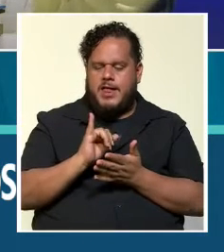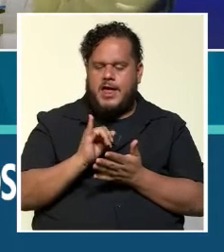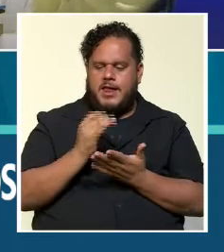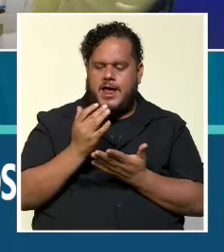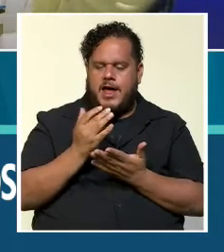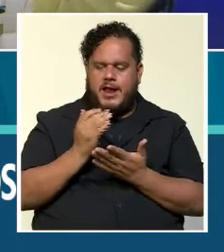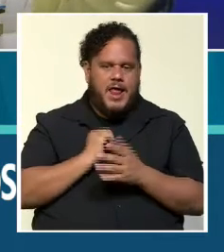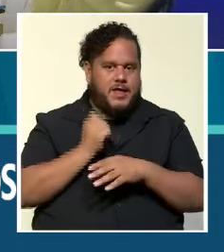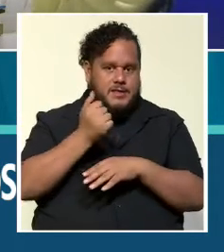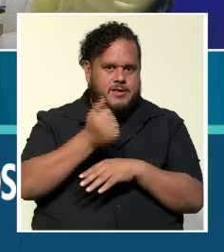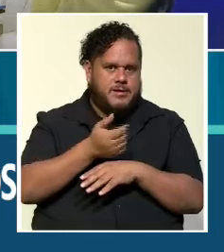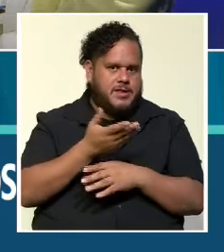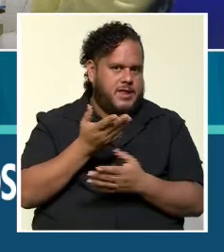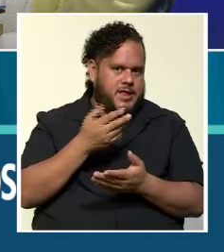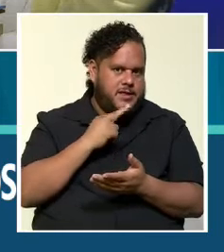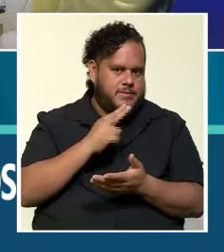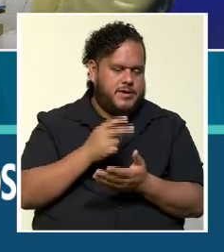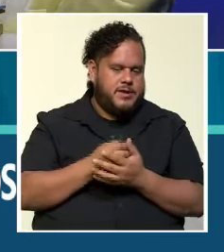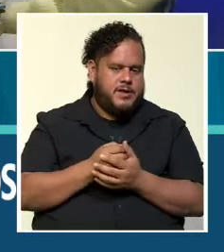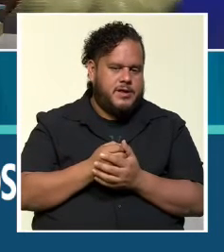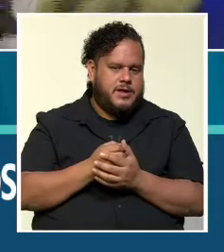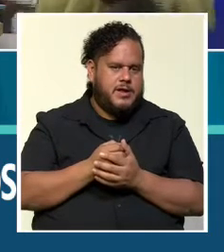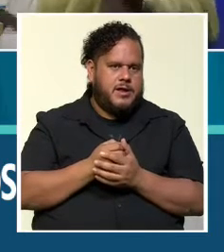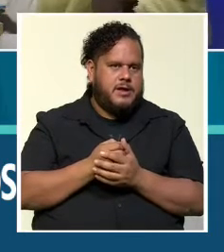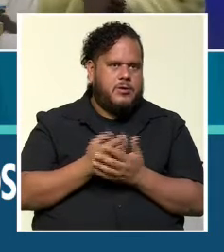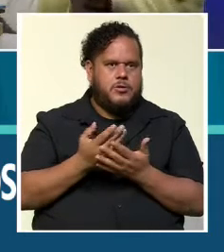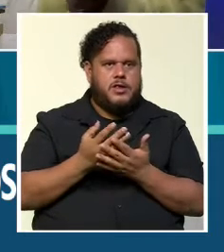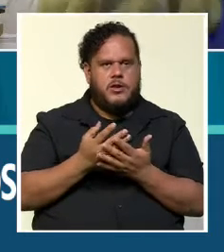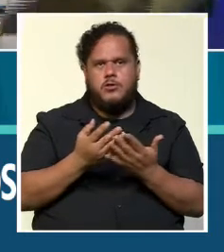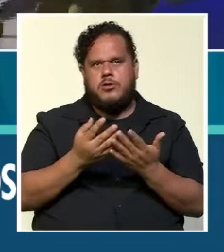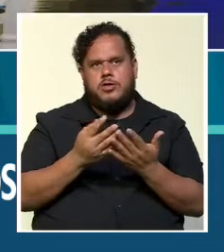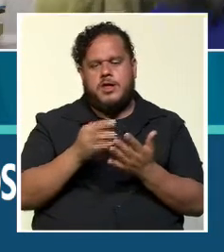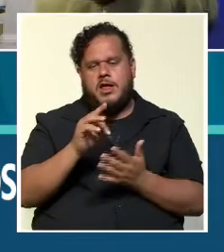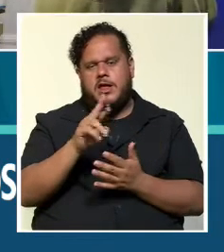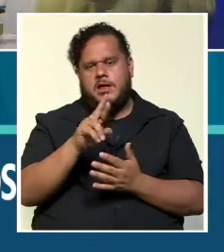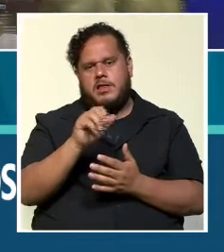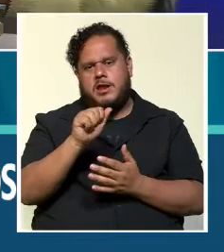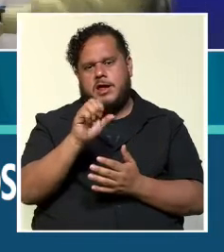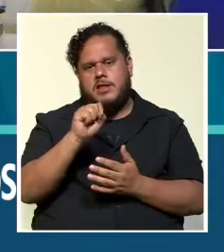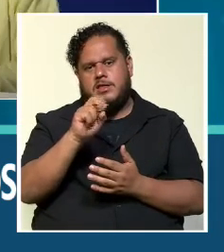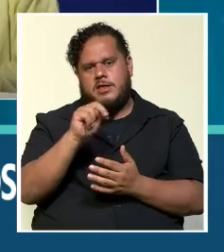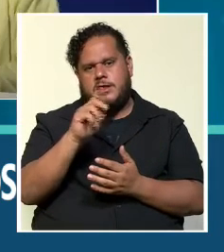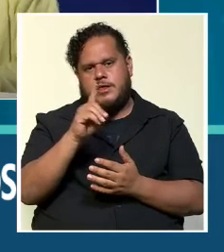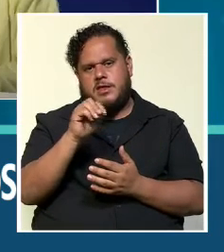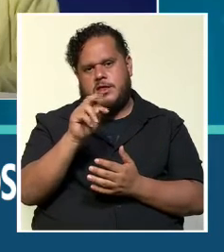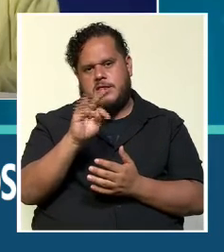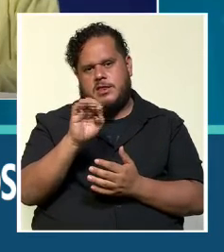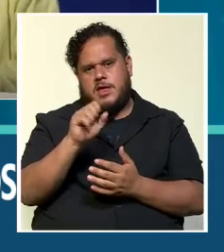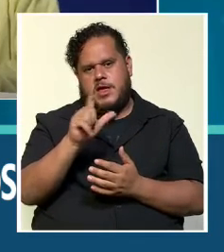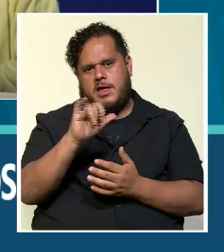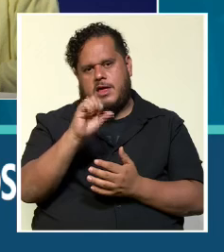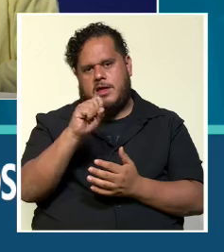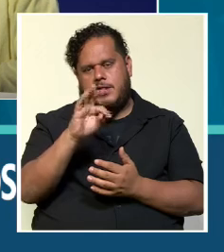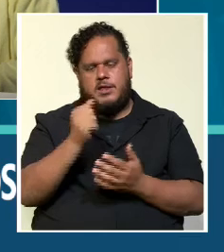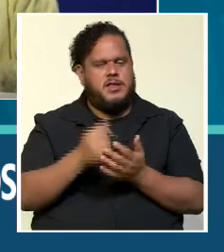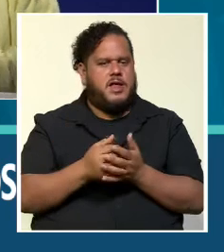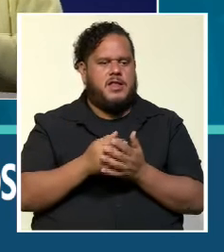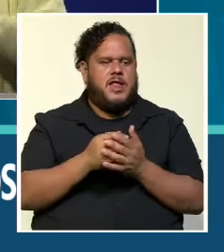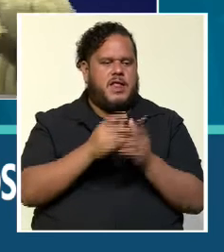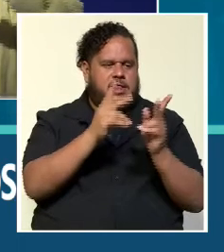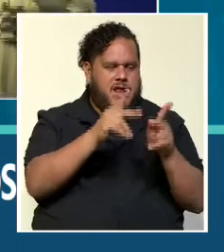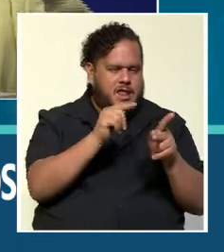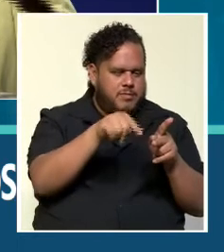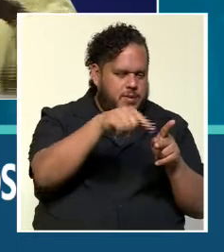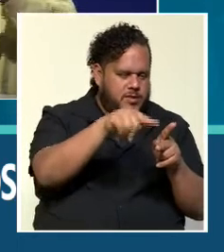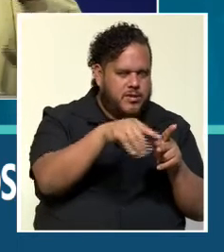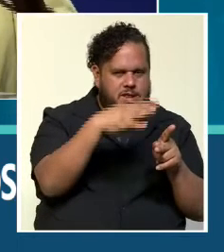que era la de los trascendentalistas, esta gente que cree que la poesía es una